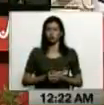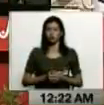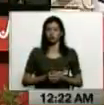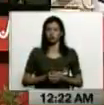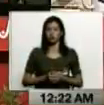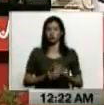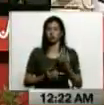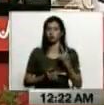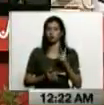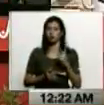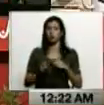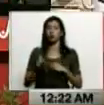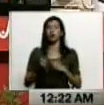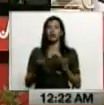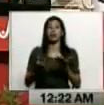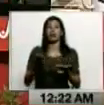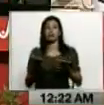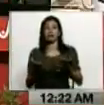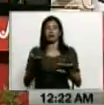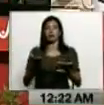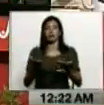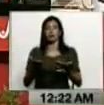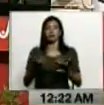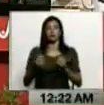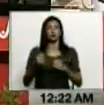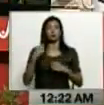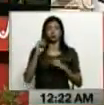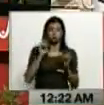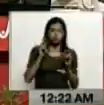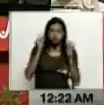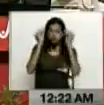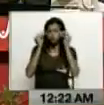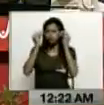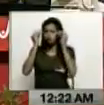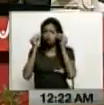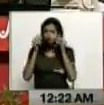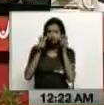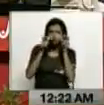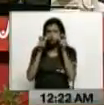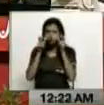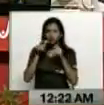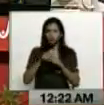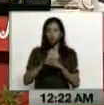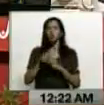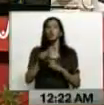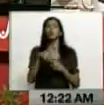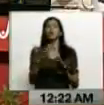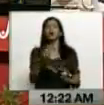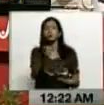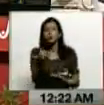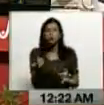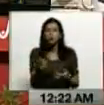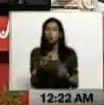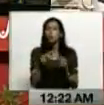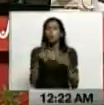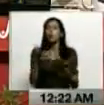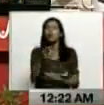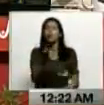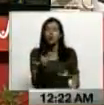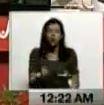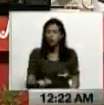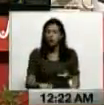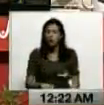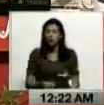otro son dos no equilibrados hipercrítico dónde se nota